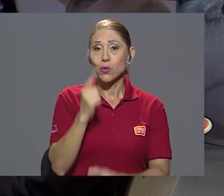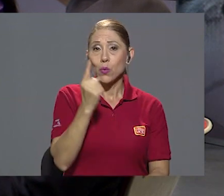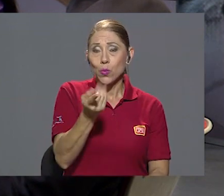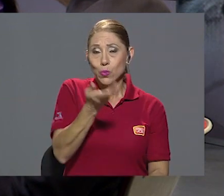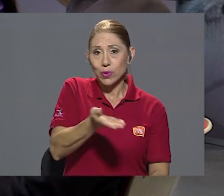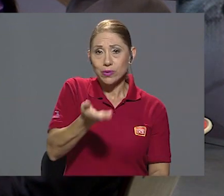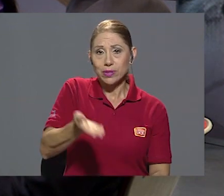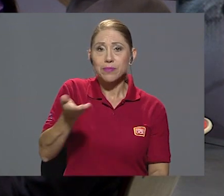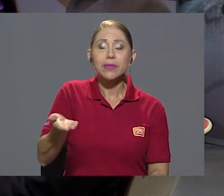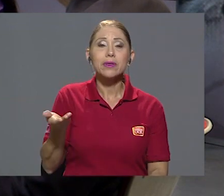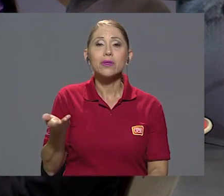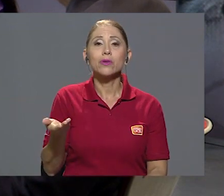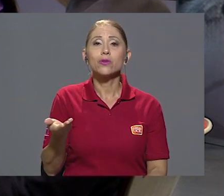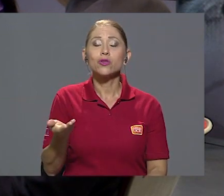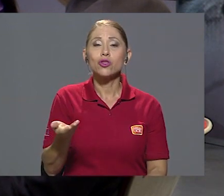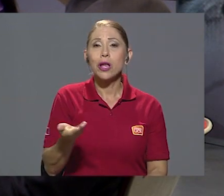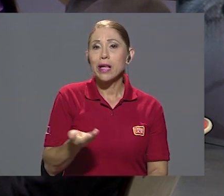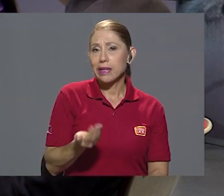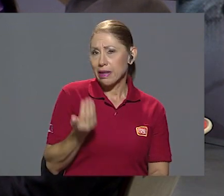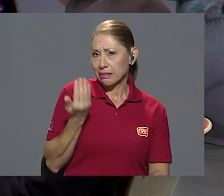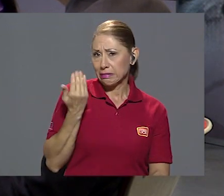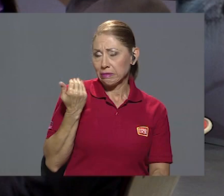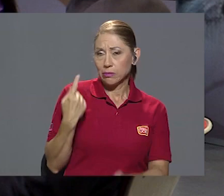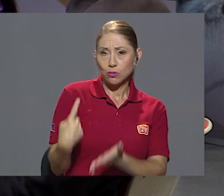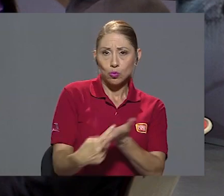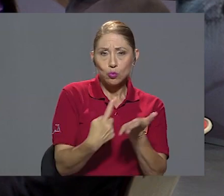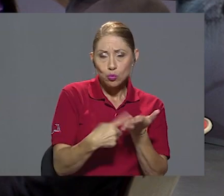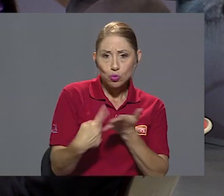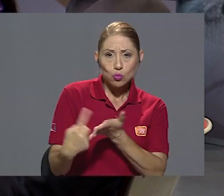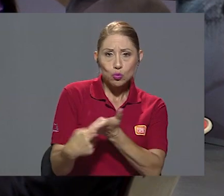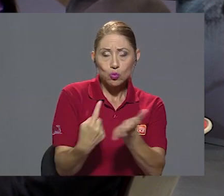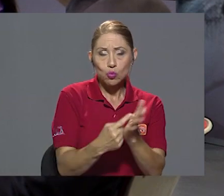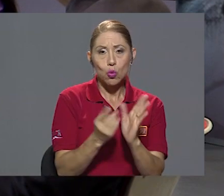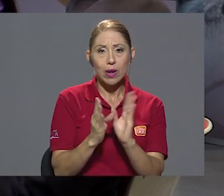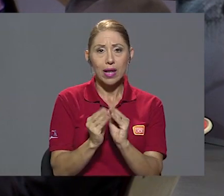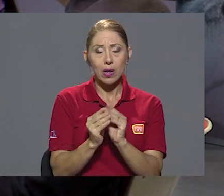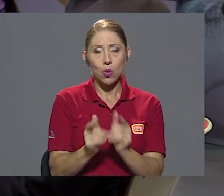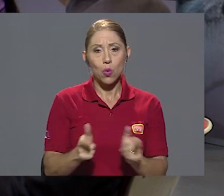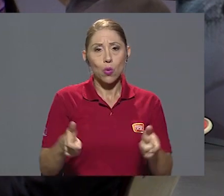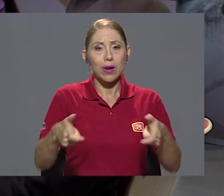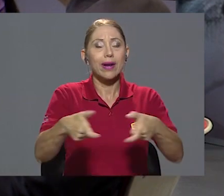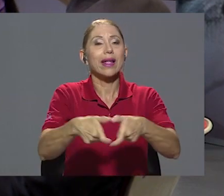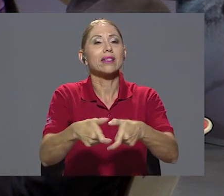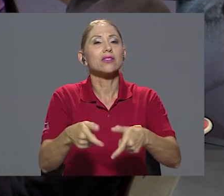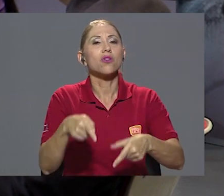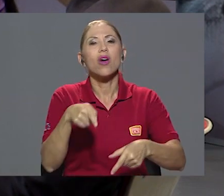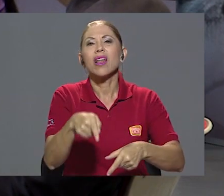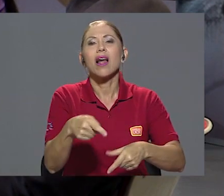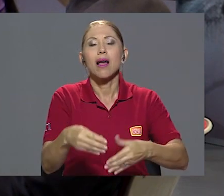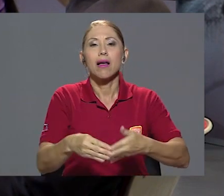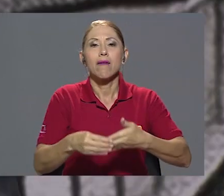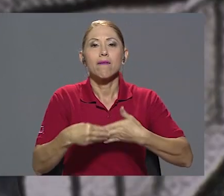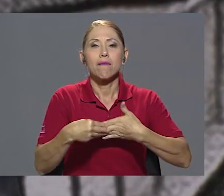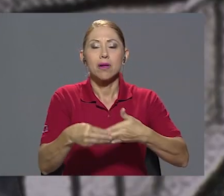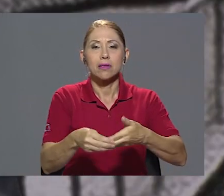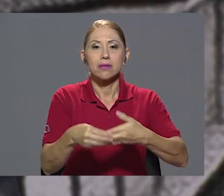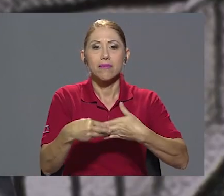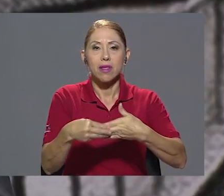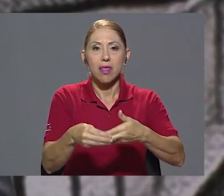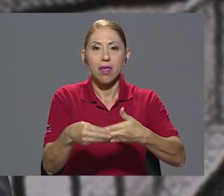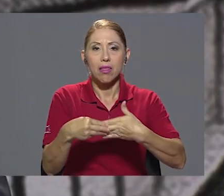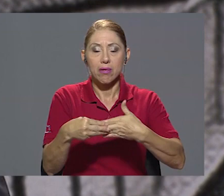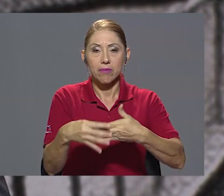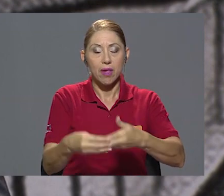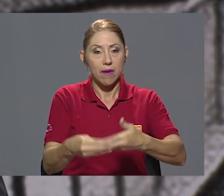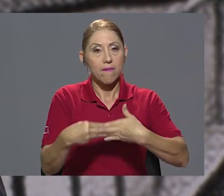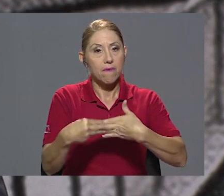elementos que estuvo en discusión en el marco del Congreso es el asunto de la flexibilidad,